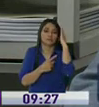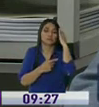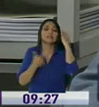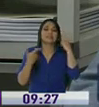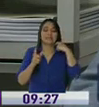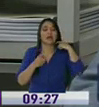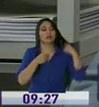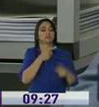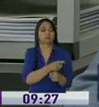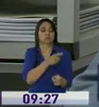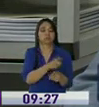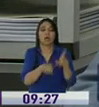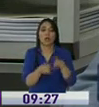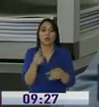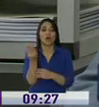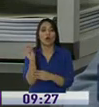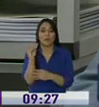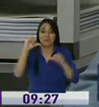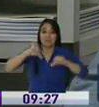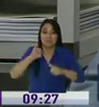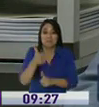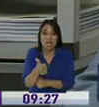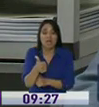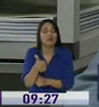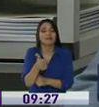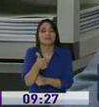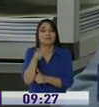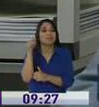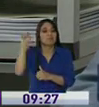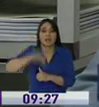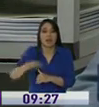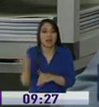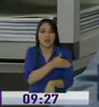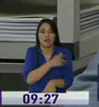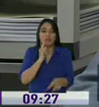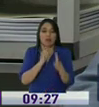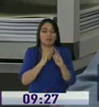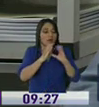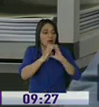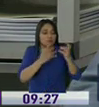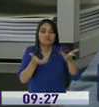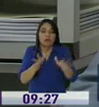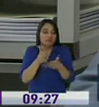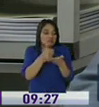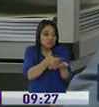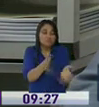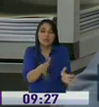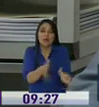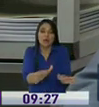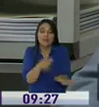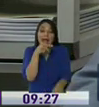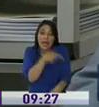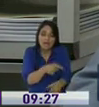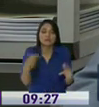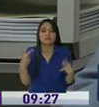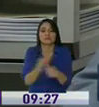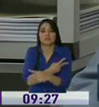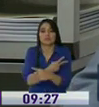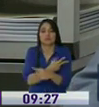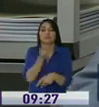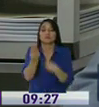que están sintiendo que no está bien canalizada, que no hay comunicación, que no hay ayuda, y eso evidentemente